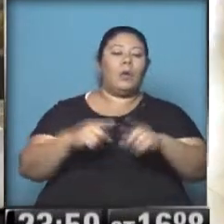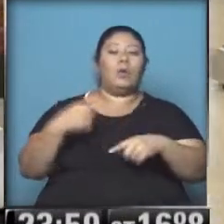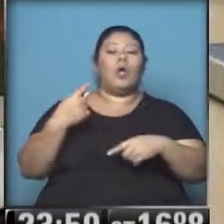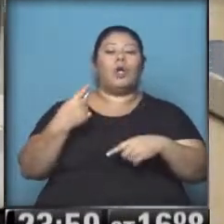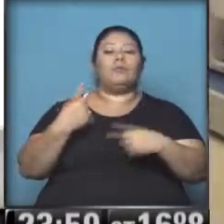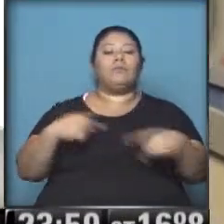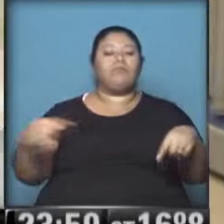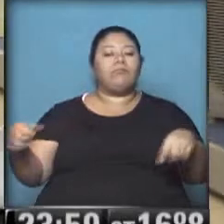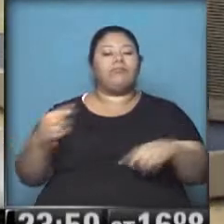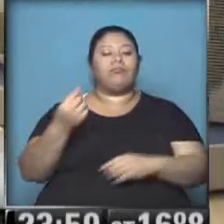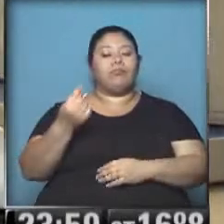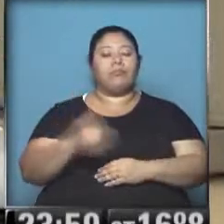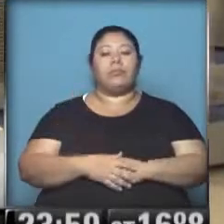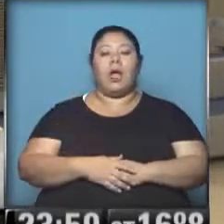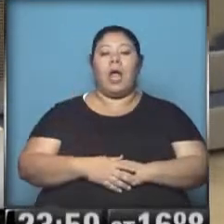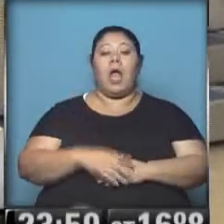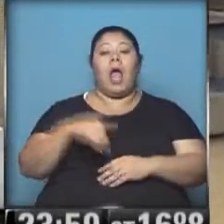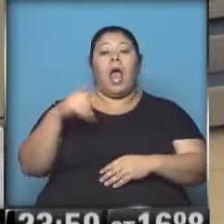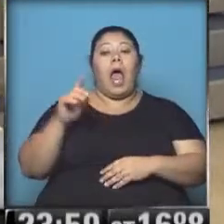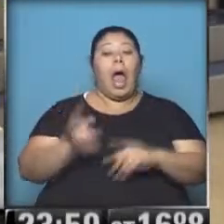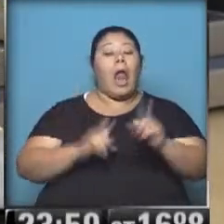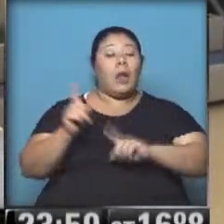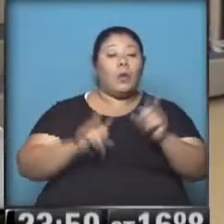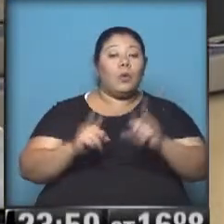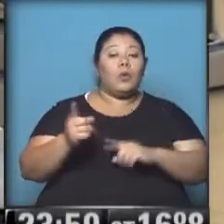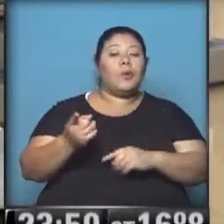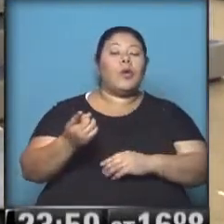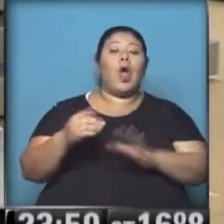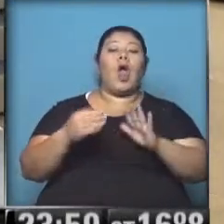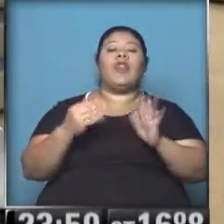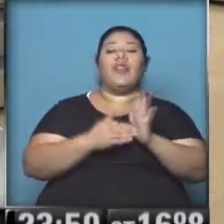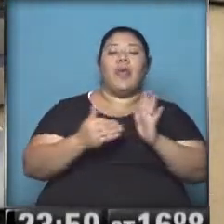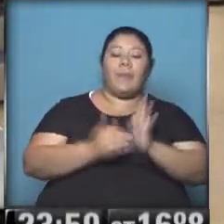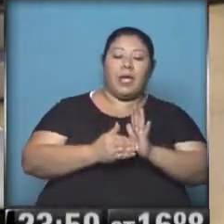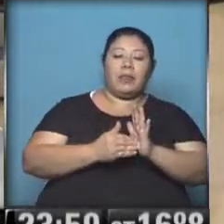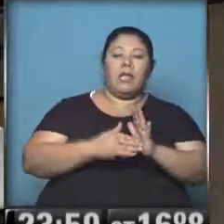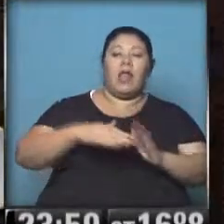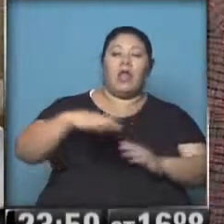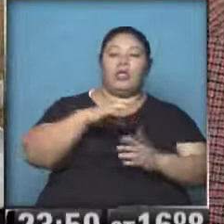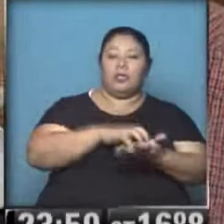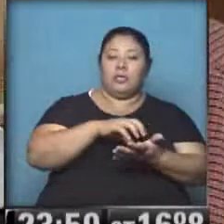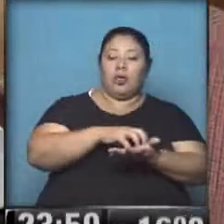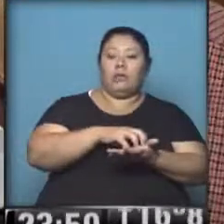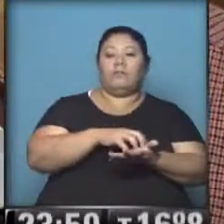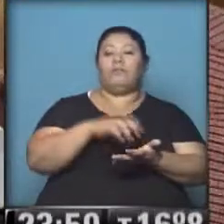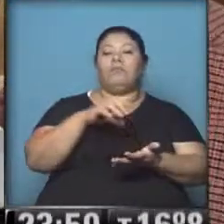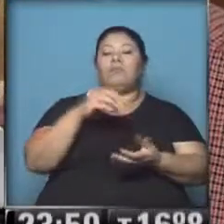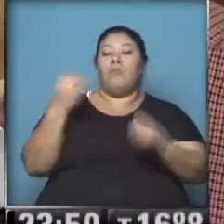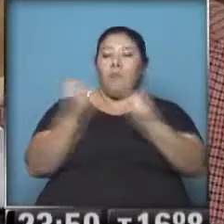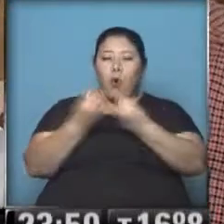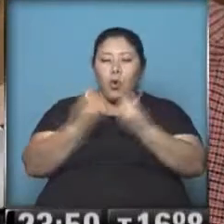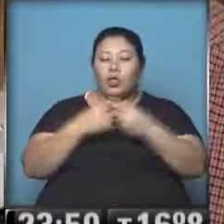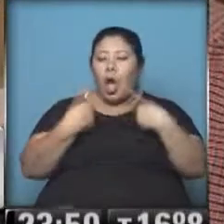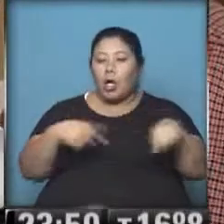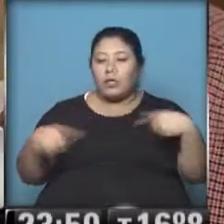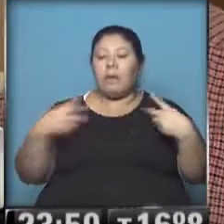los productos en oferta no eran todos, había categorías, había productos seleccionados, los stocks eran limitados, no había